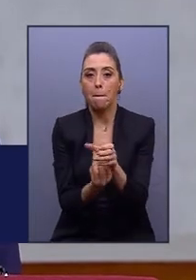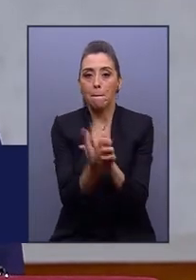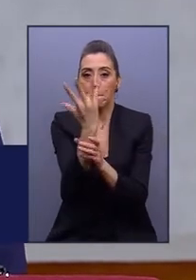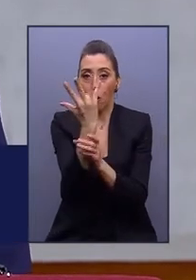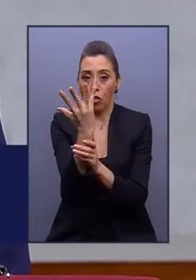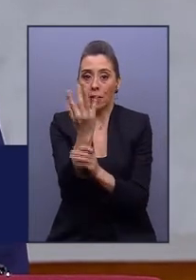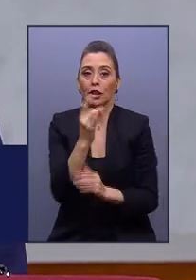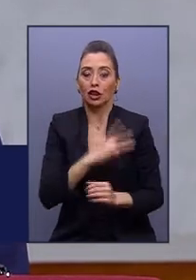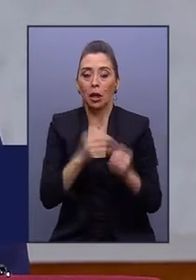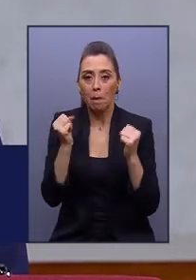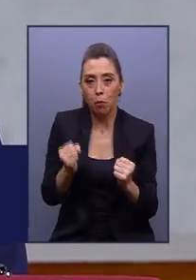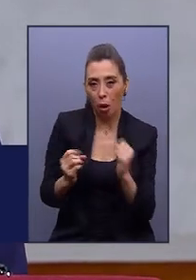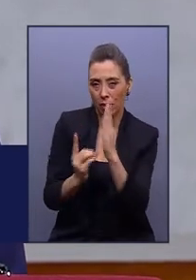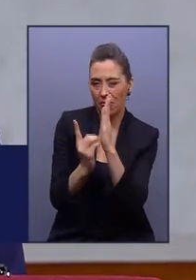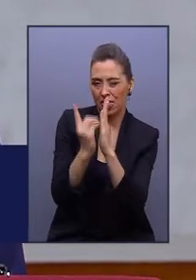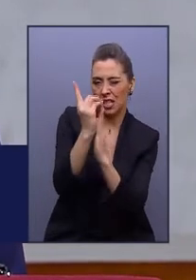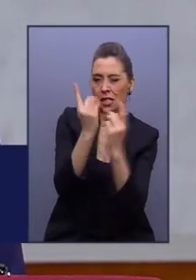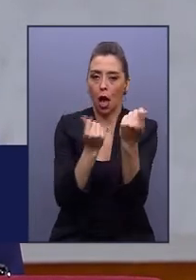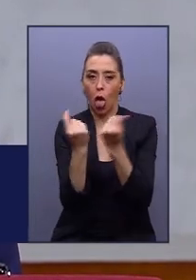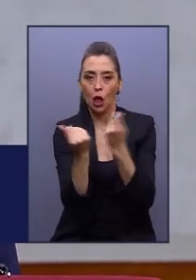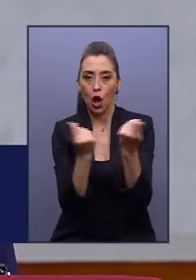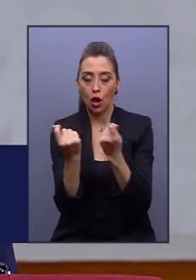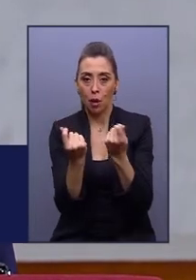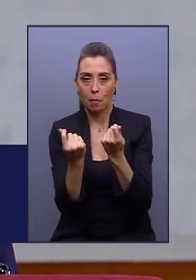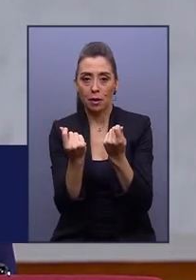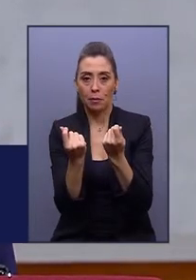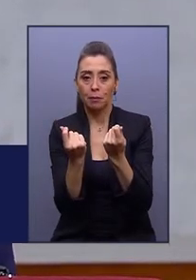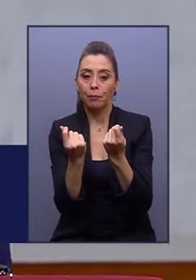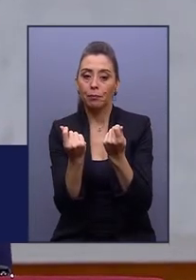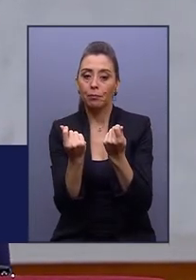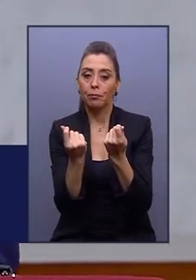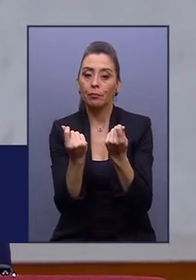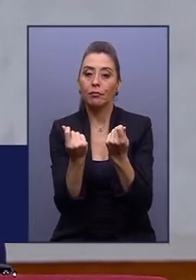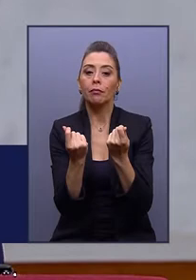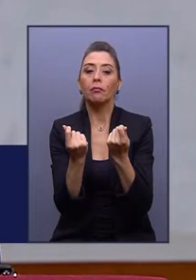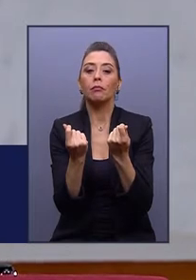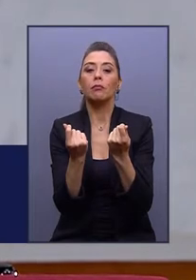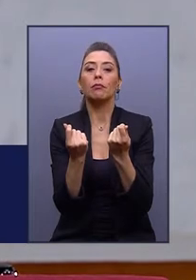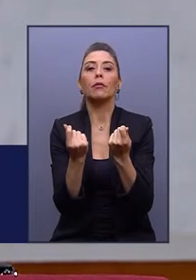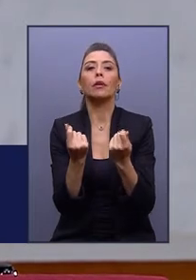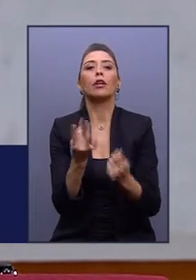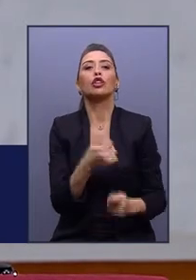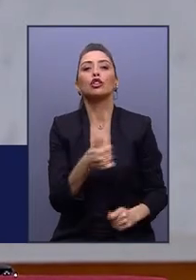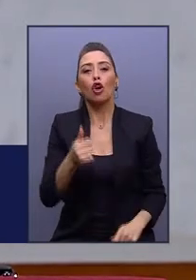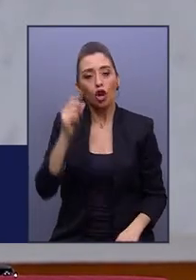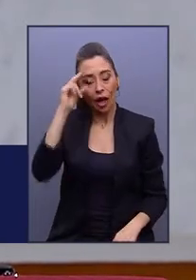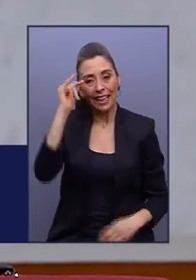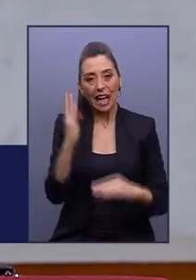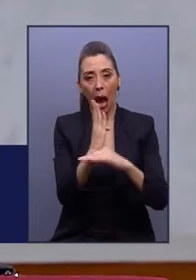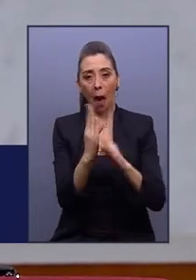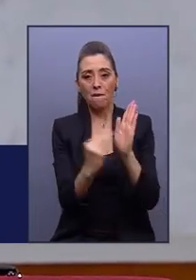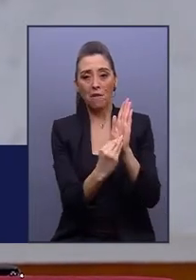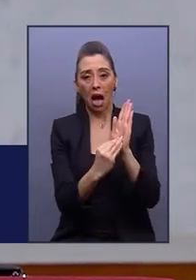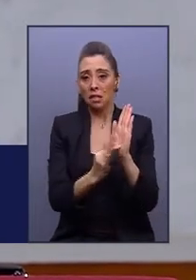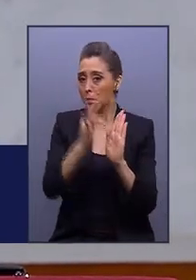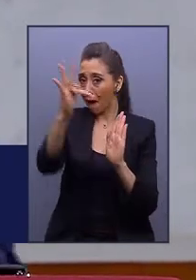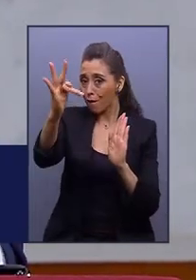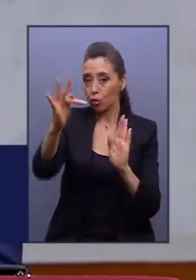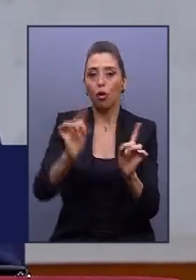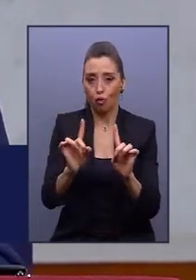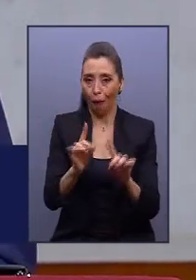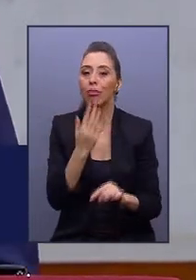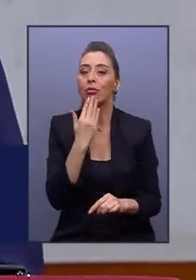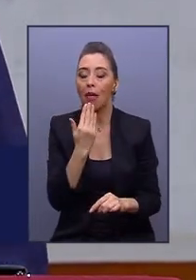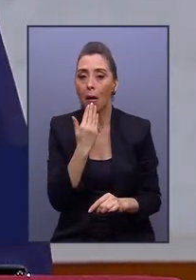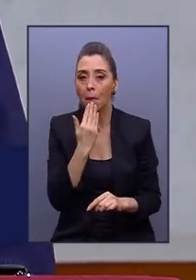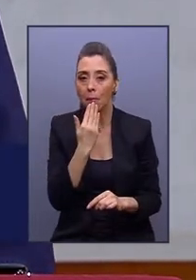nuestras capacidades para el desarrollo económico, no solo tiene que ver con crear bases para el futuro. Es